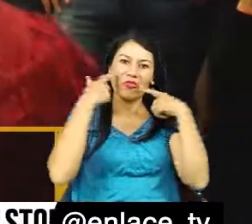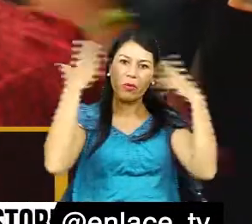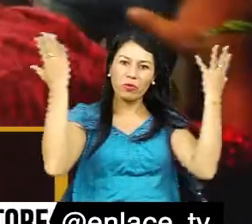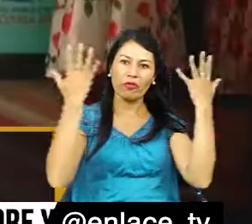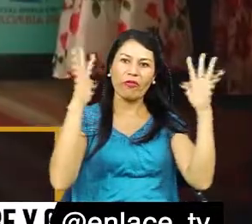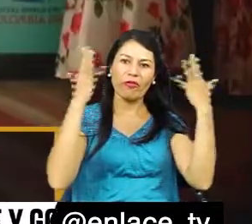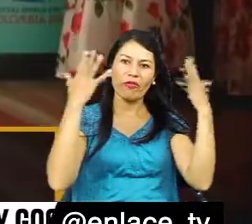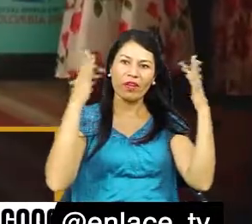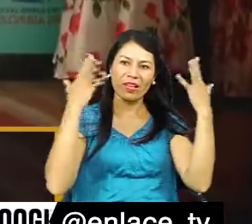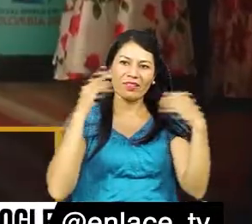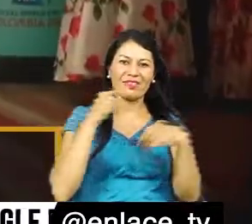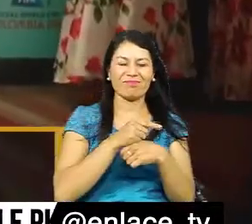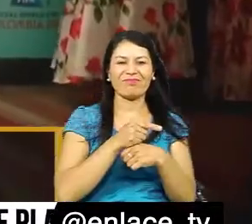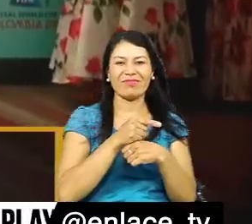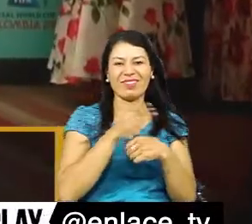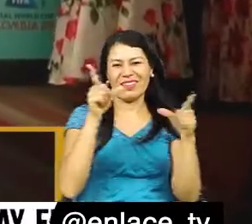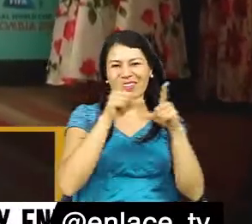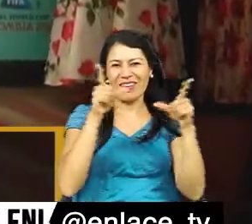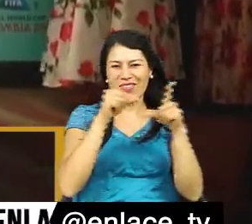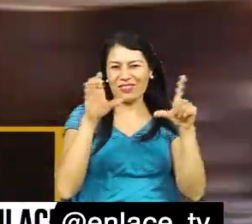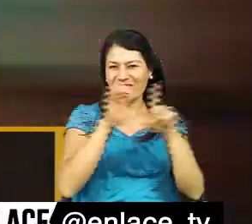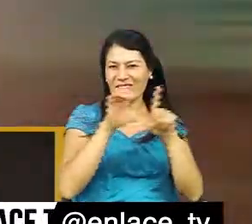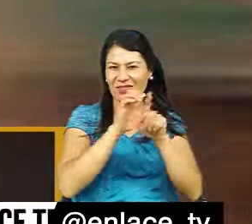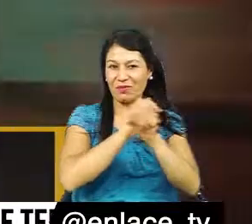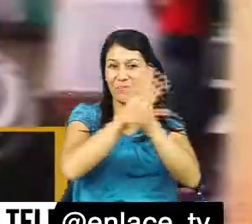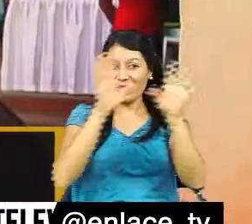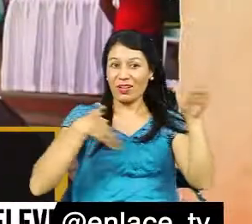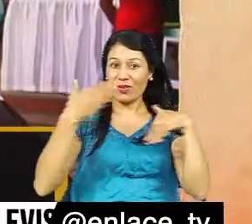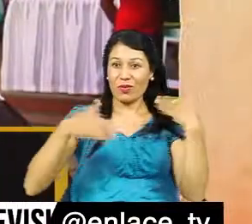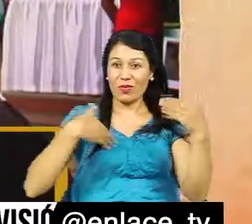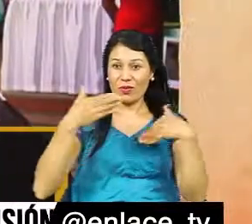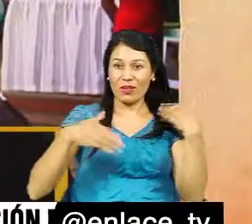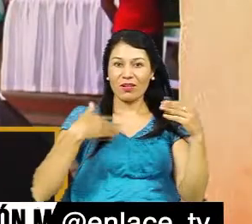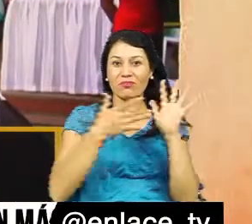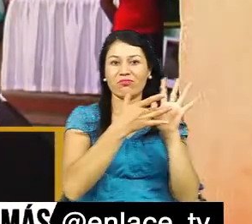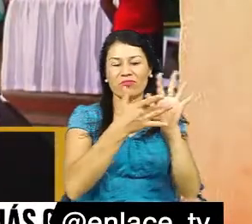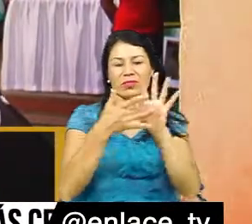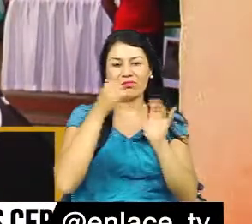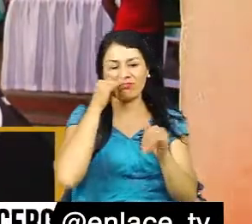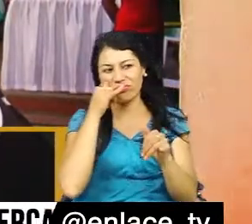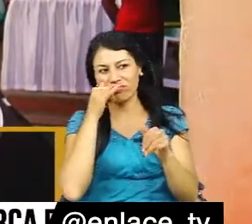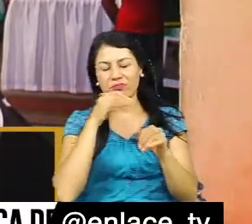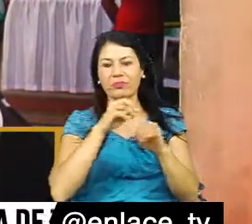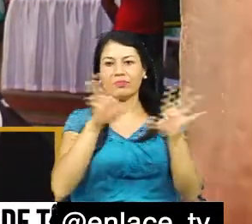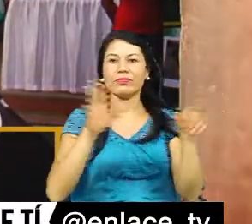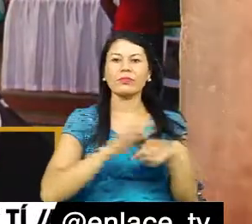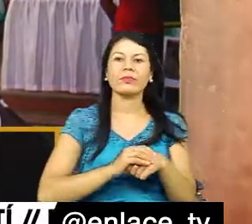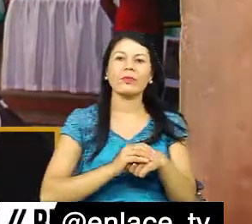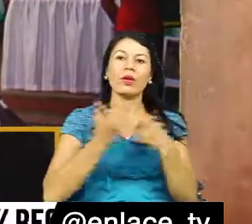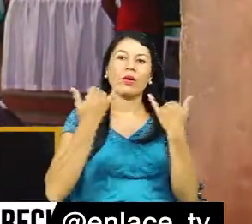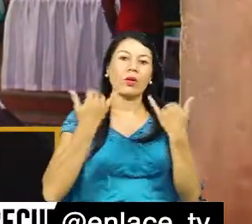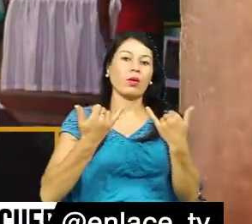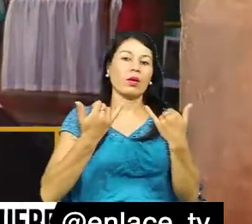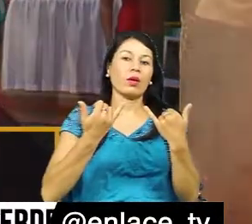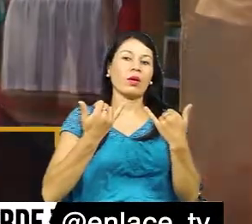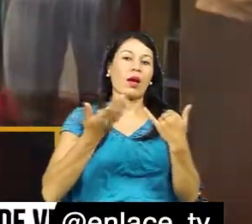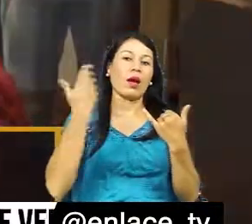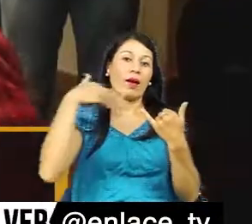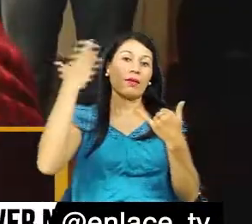vivo y en directo la gran celebración de este establecimiento. Se asignaron 520 locales, hoy día están abiertos al